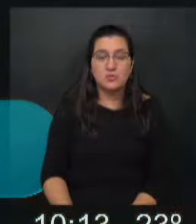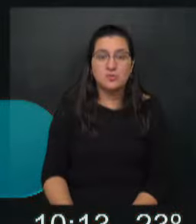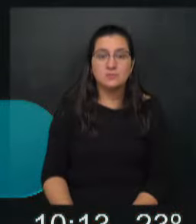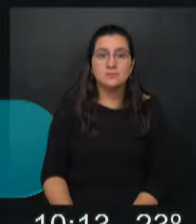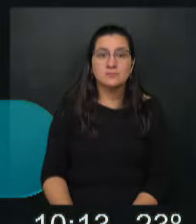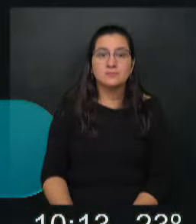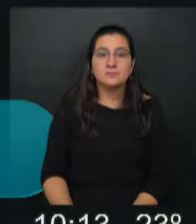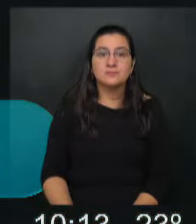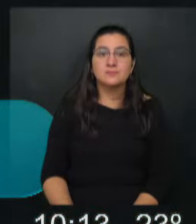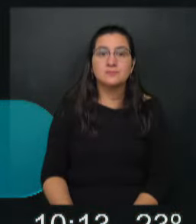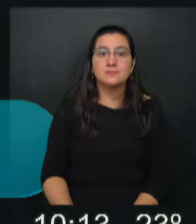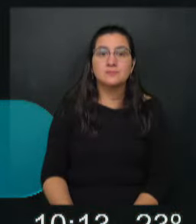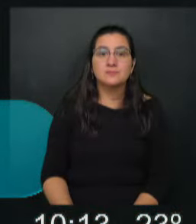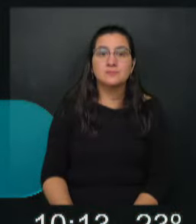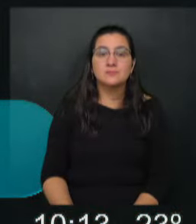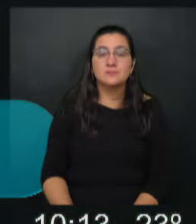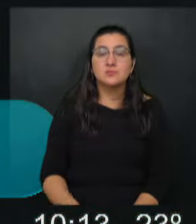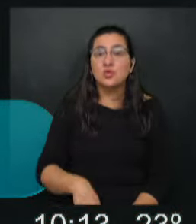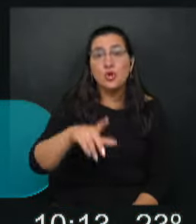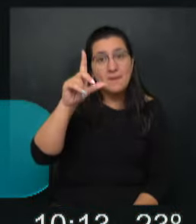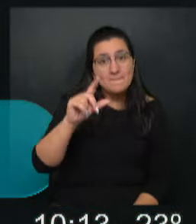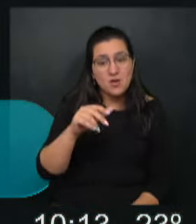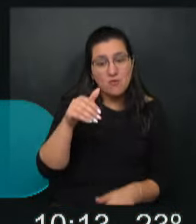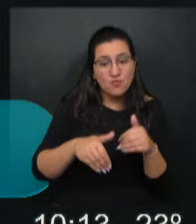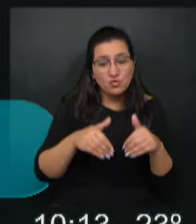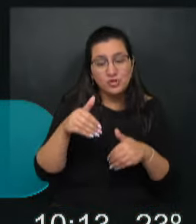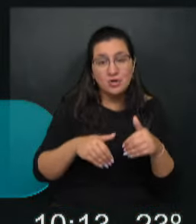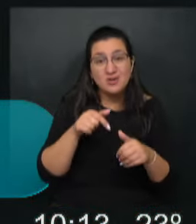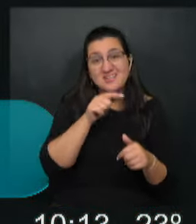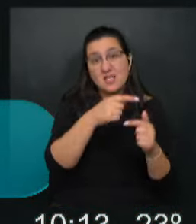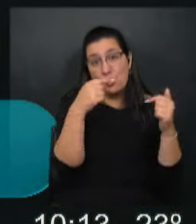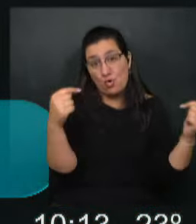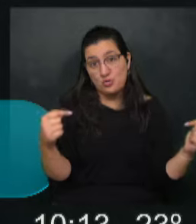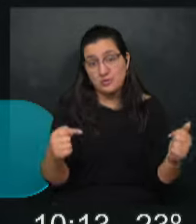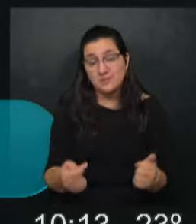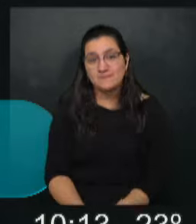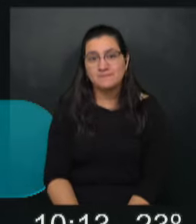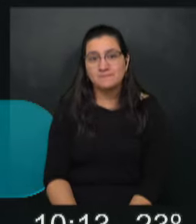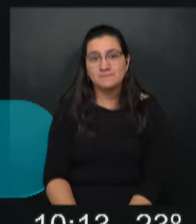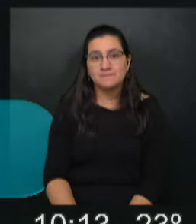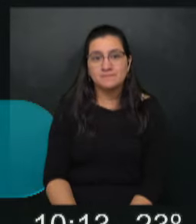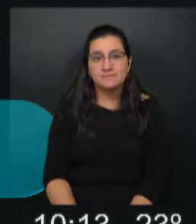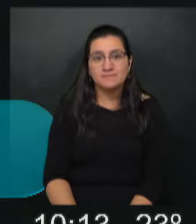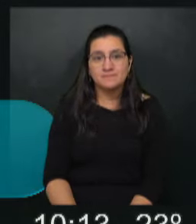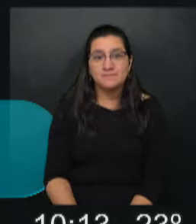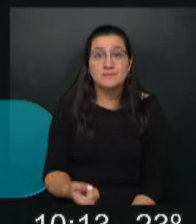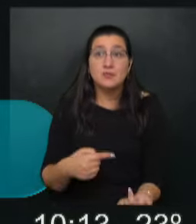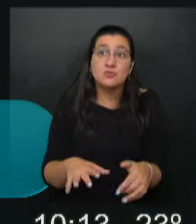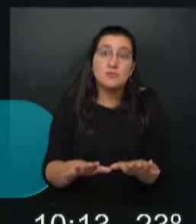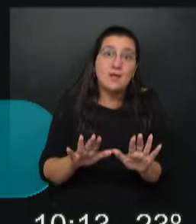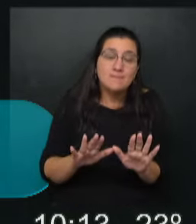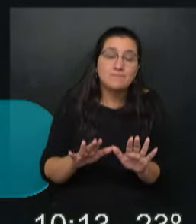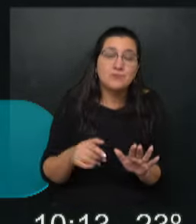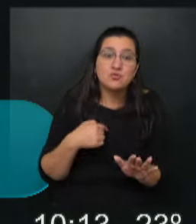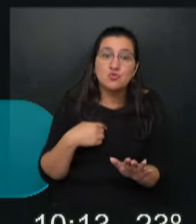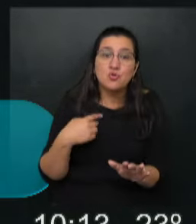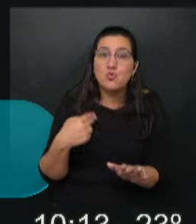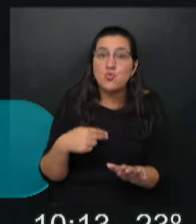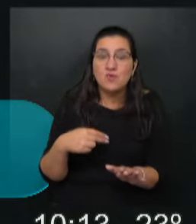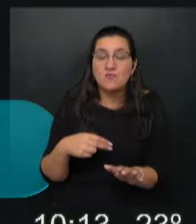de la coalición, fueron los menos votadores de esas cosas, ¿no? Entonces, yo nunca fui